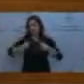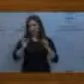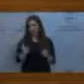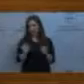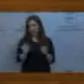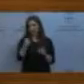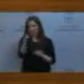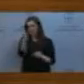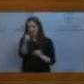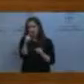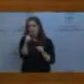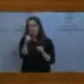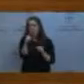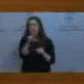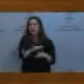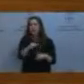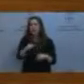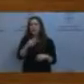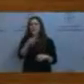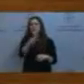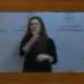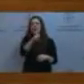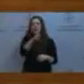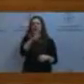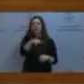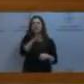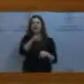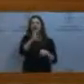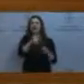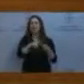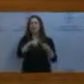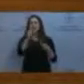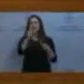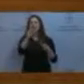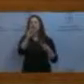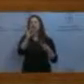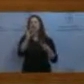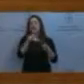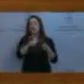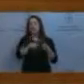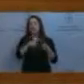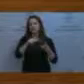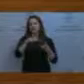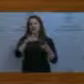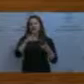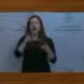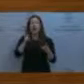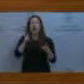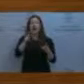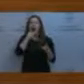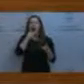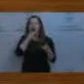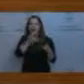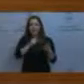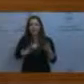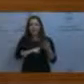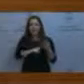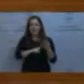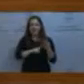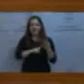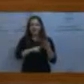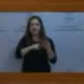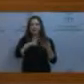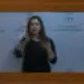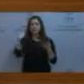les voy a recordar sus nombres. Belén Fernández, Cristina Narbona, Vicente Álvarez Areces y el señor presidente de la